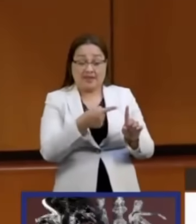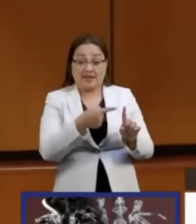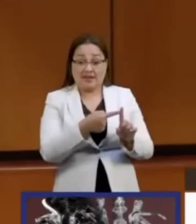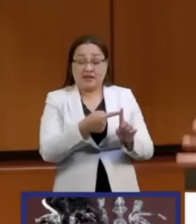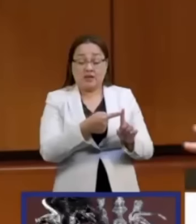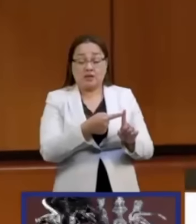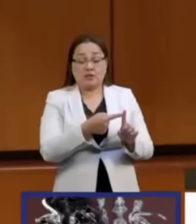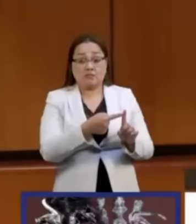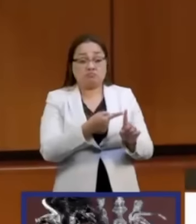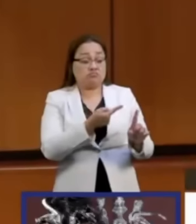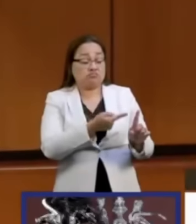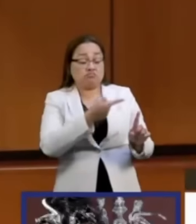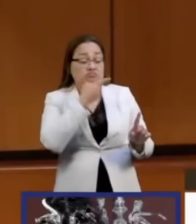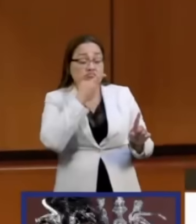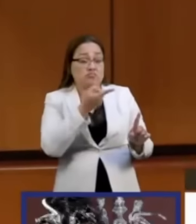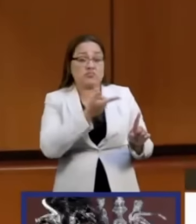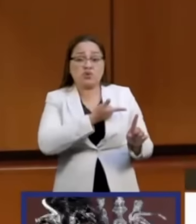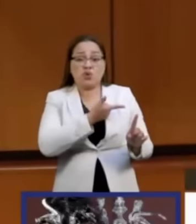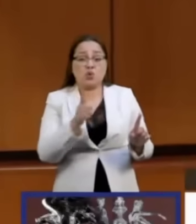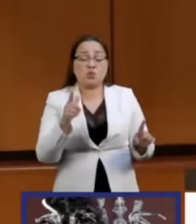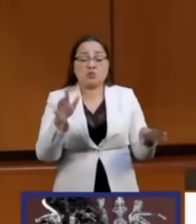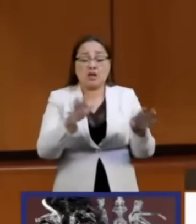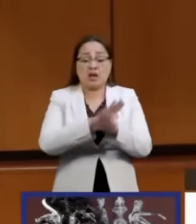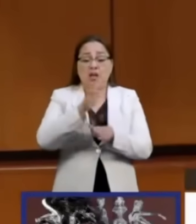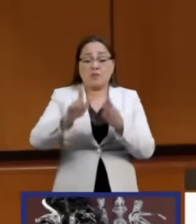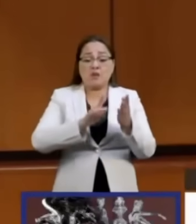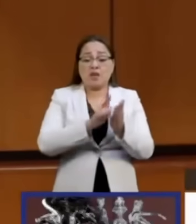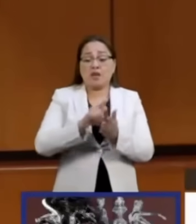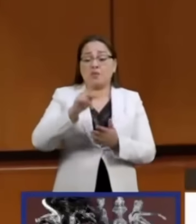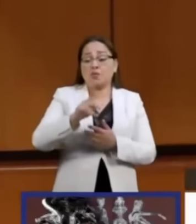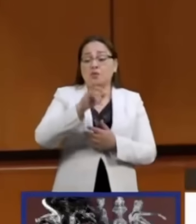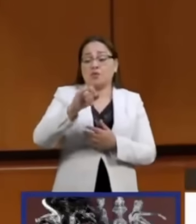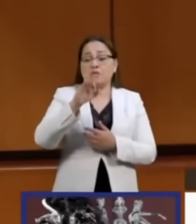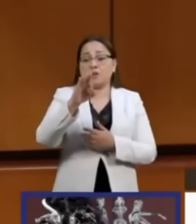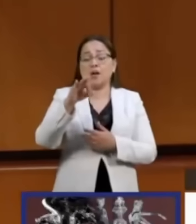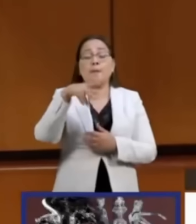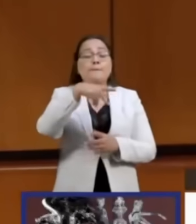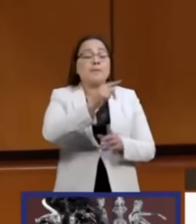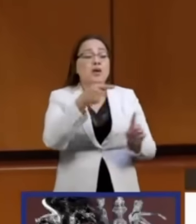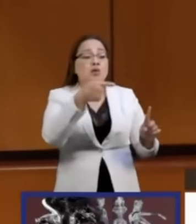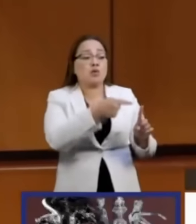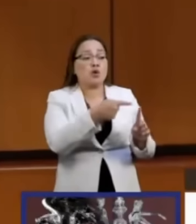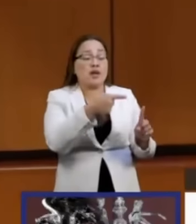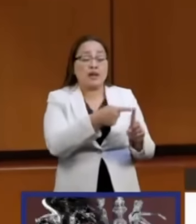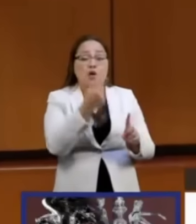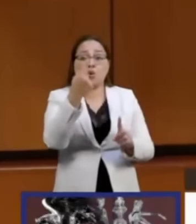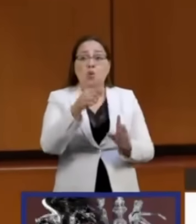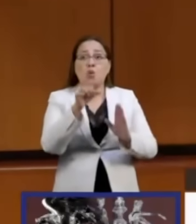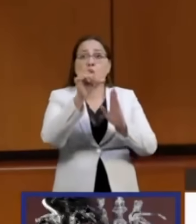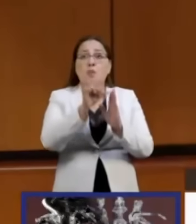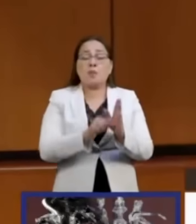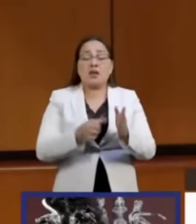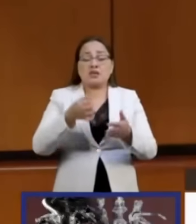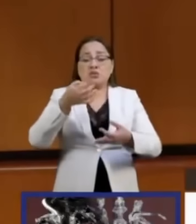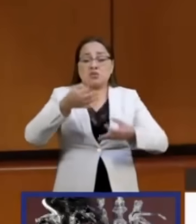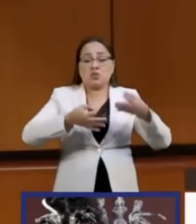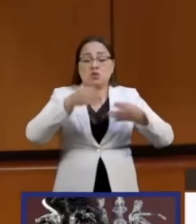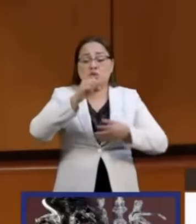que no le gustó la reforma judicial, pero fue el que cerró la corte un mes y de un